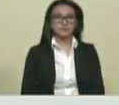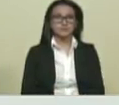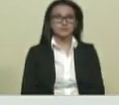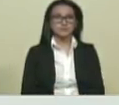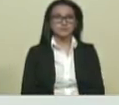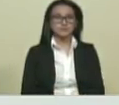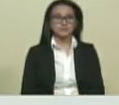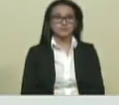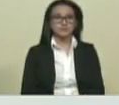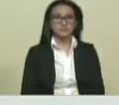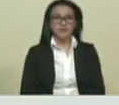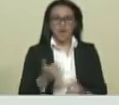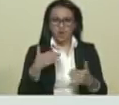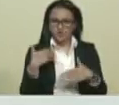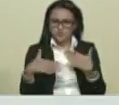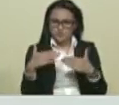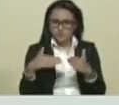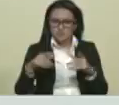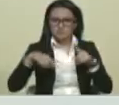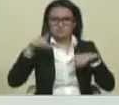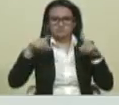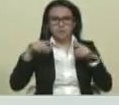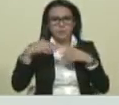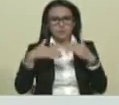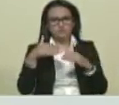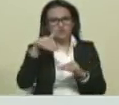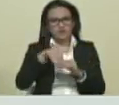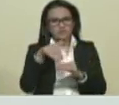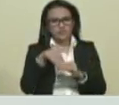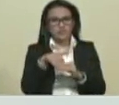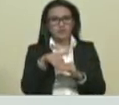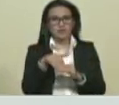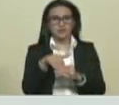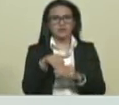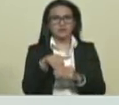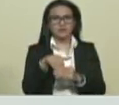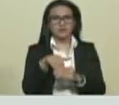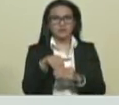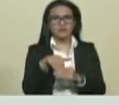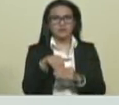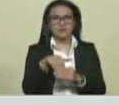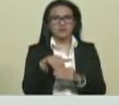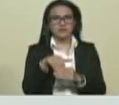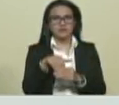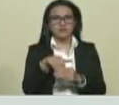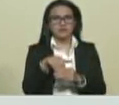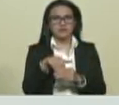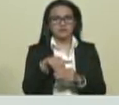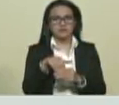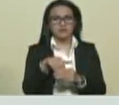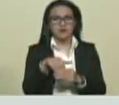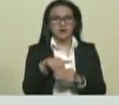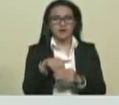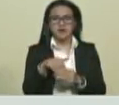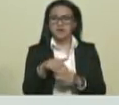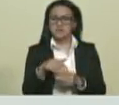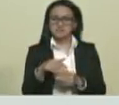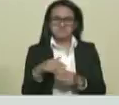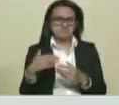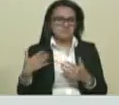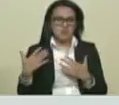de este proceso electoral que ha discurrido en el día de hoy con la mayor